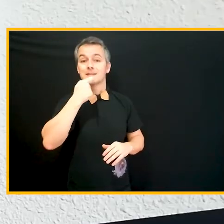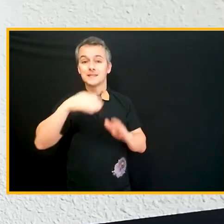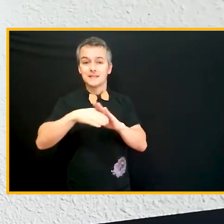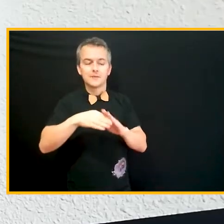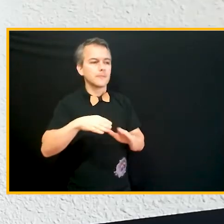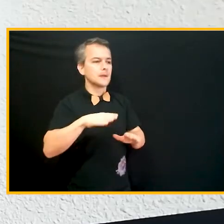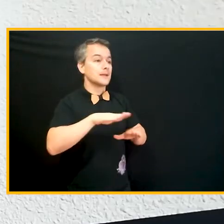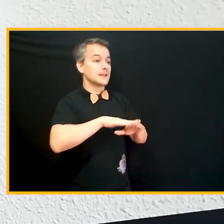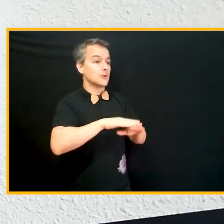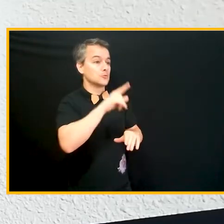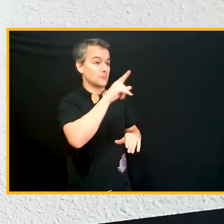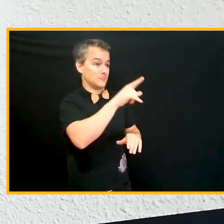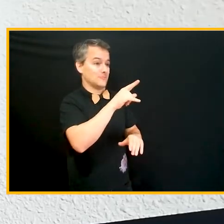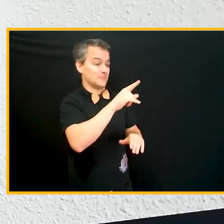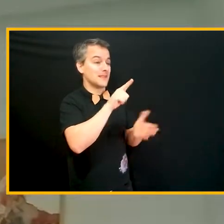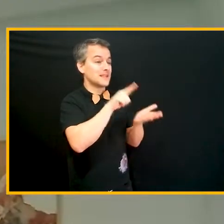in your language,